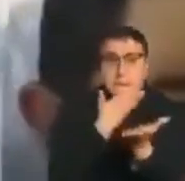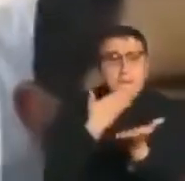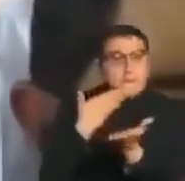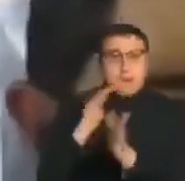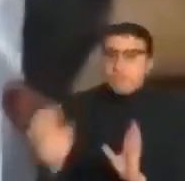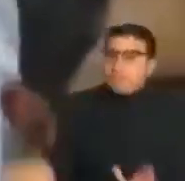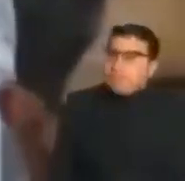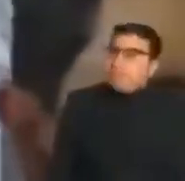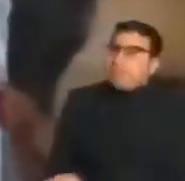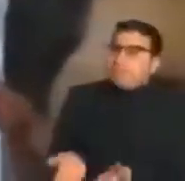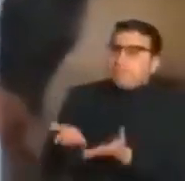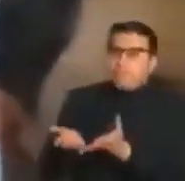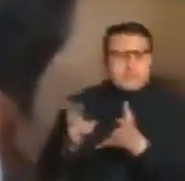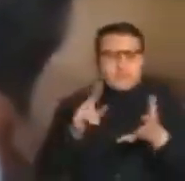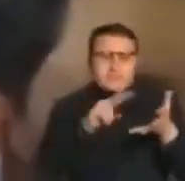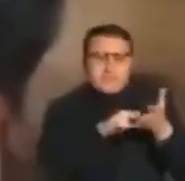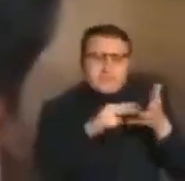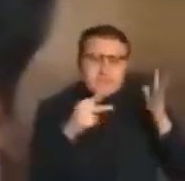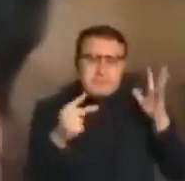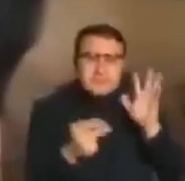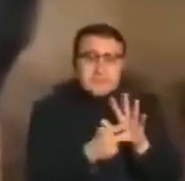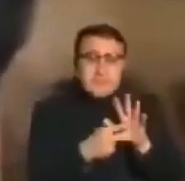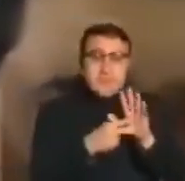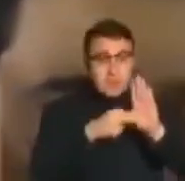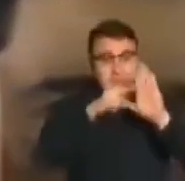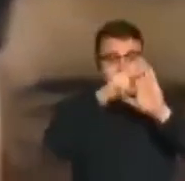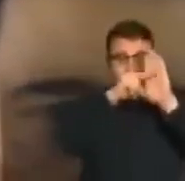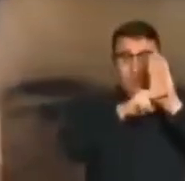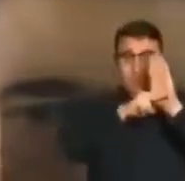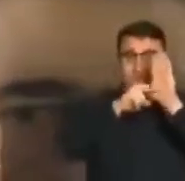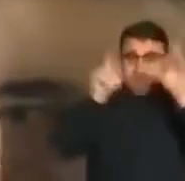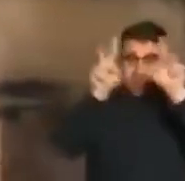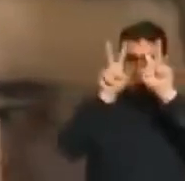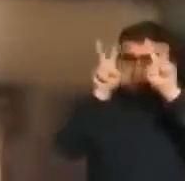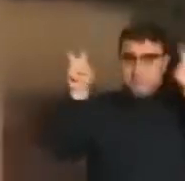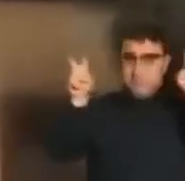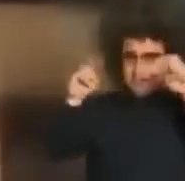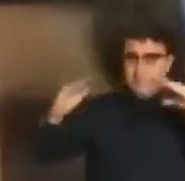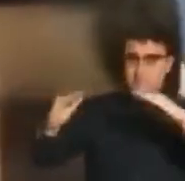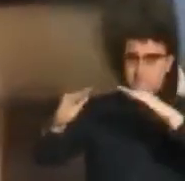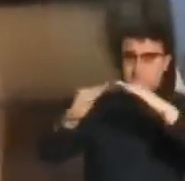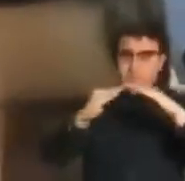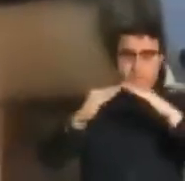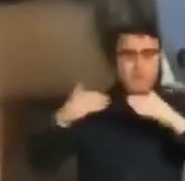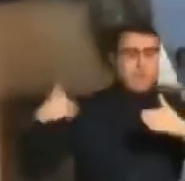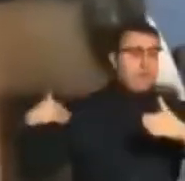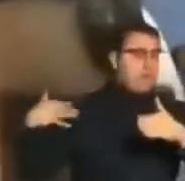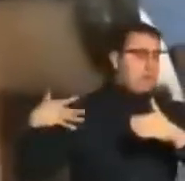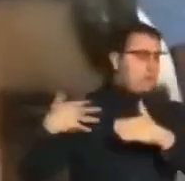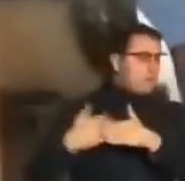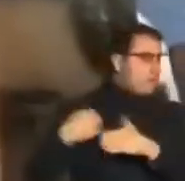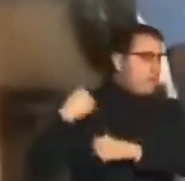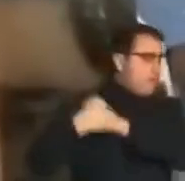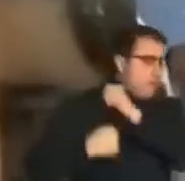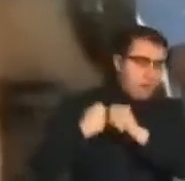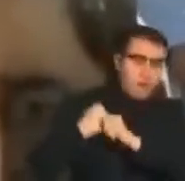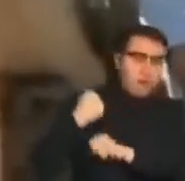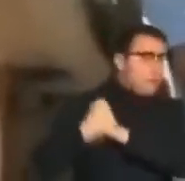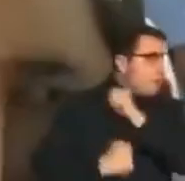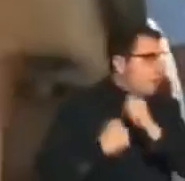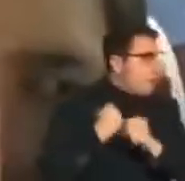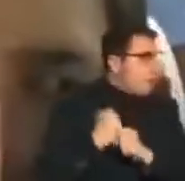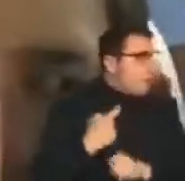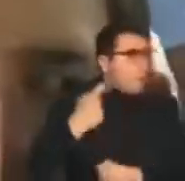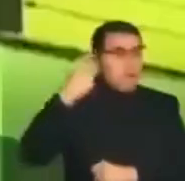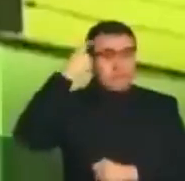real de la política de vivienda en Colombia, centrado en las últimas décadas en trasladar